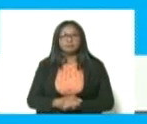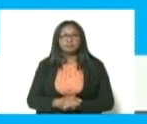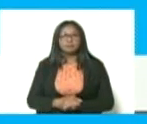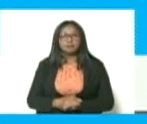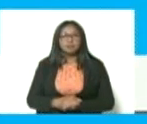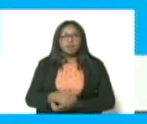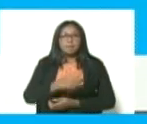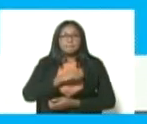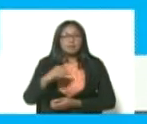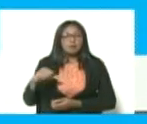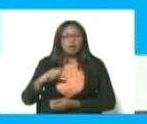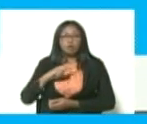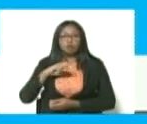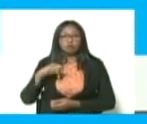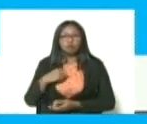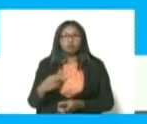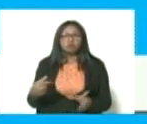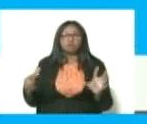tuvimos enlaces